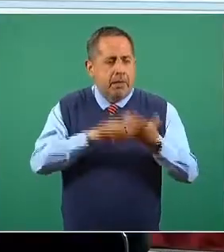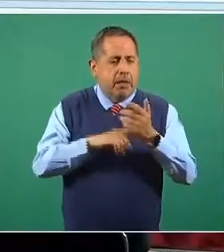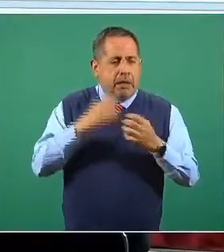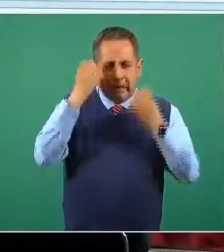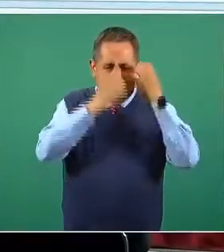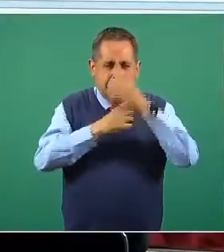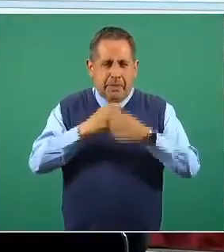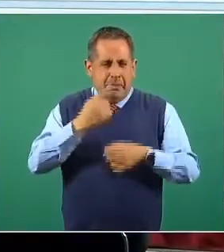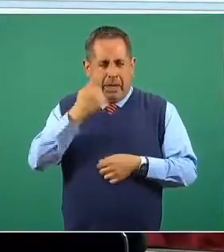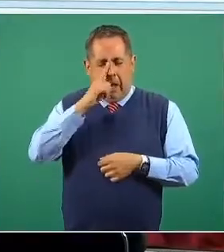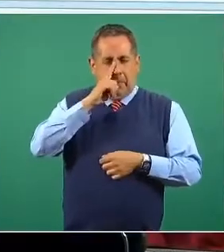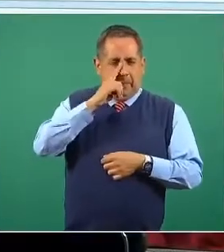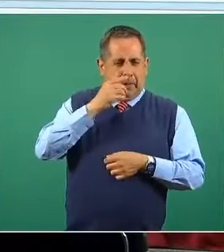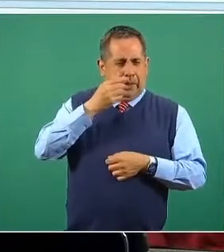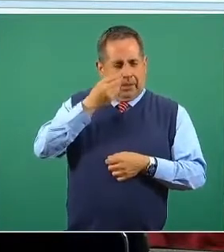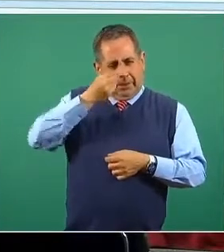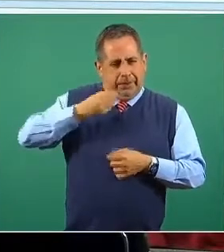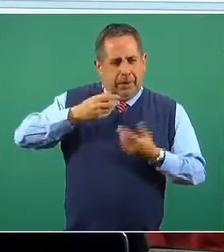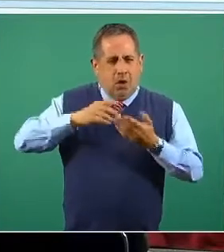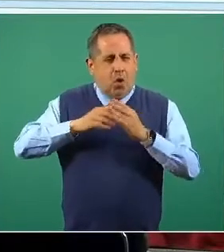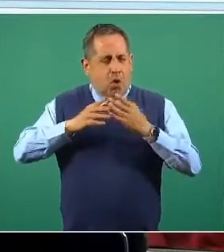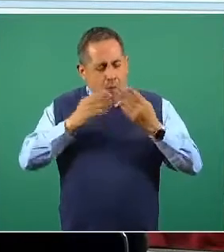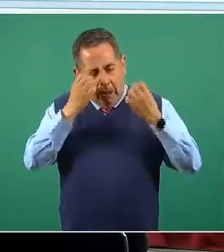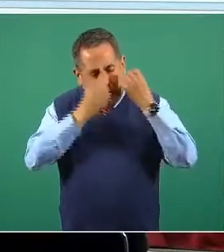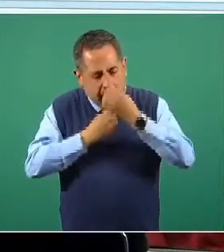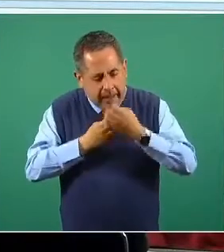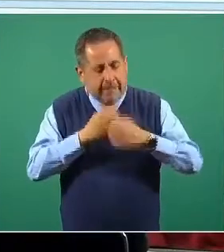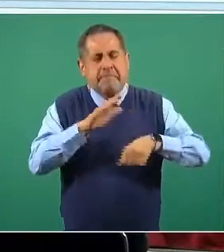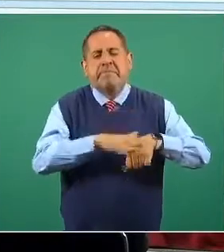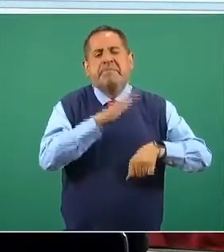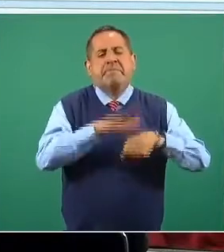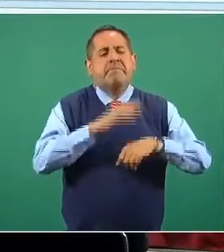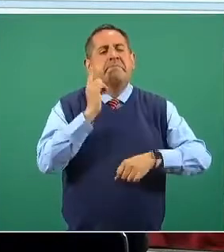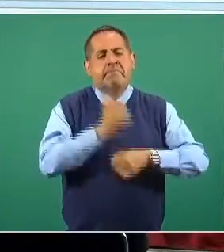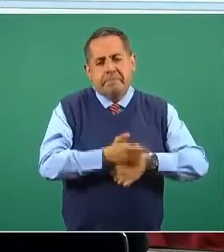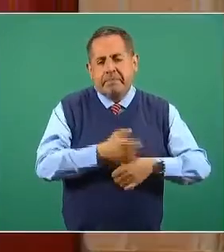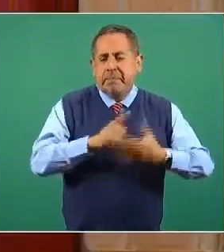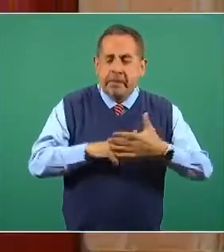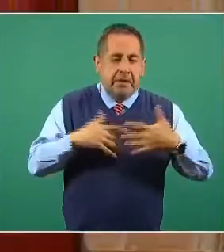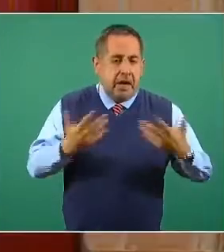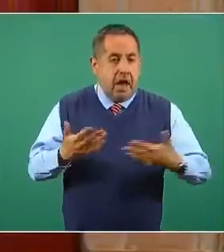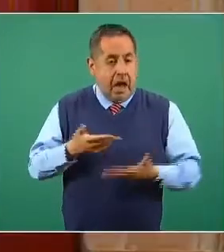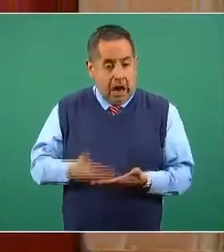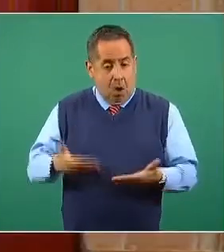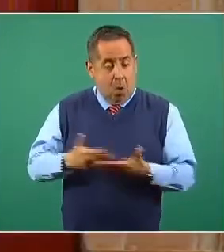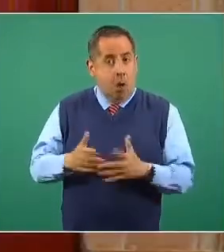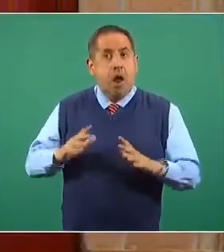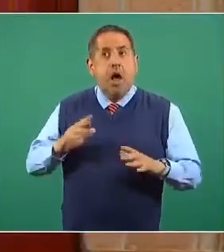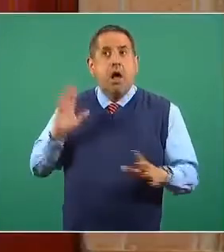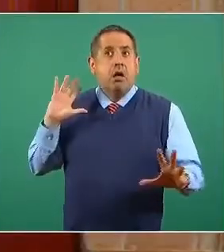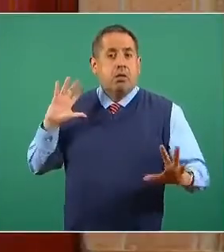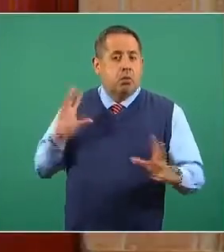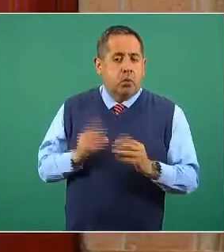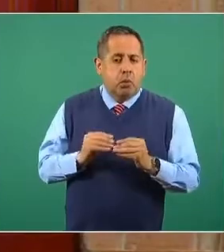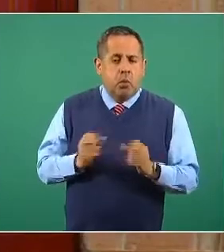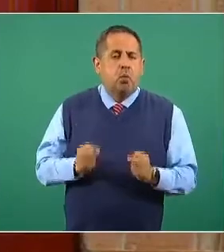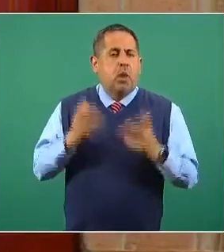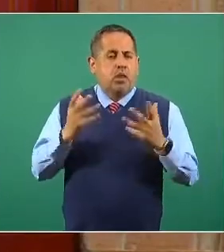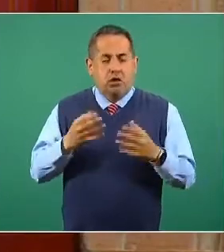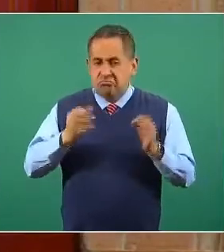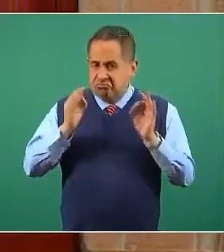muestra de laboratorio o la clasificación epidemiológica, para el día de hoy la estadística de